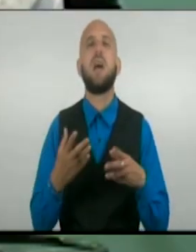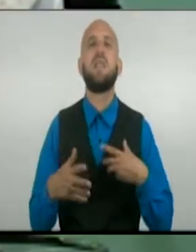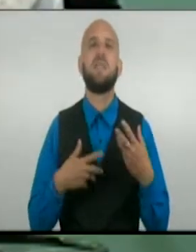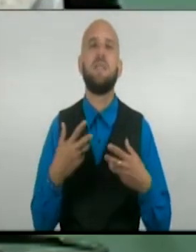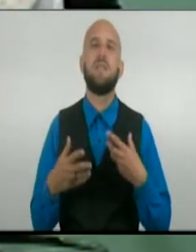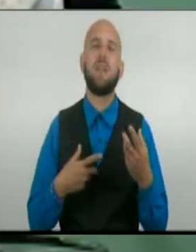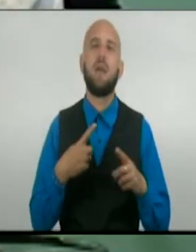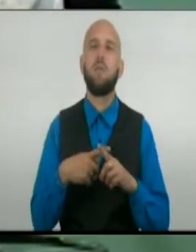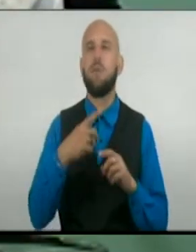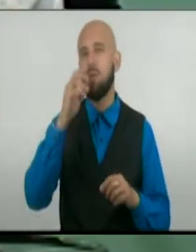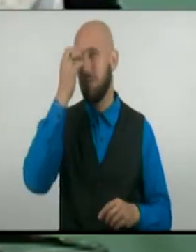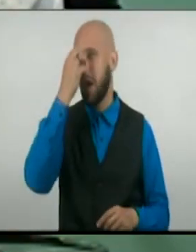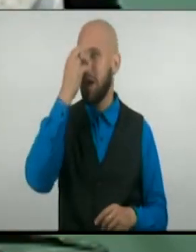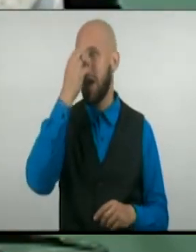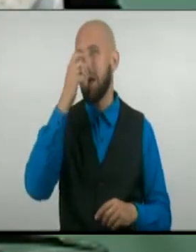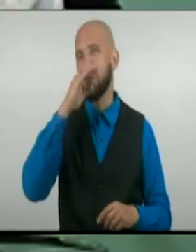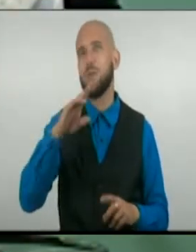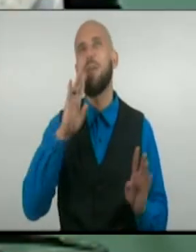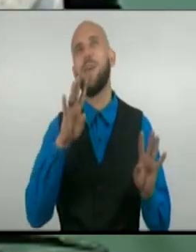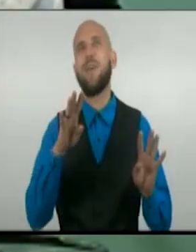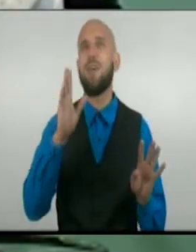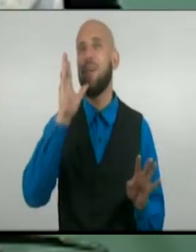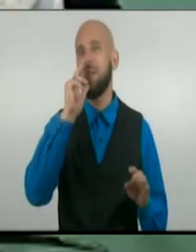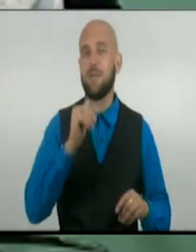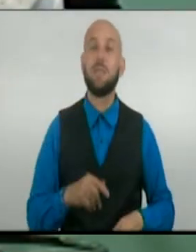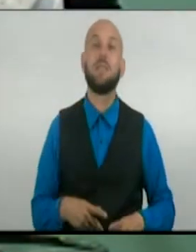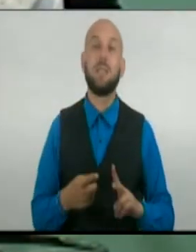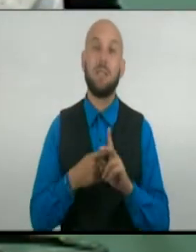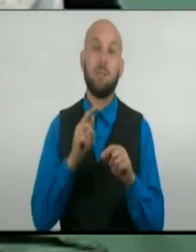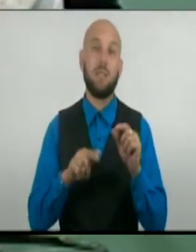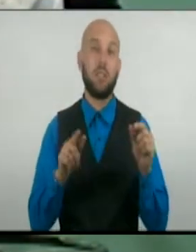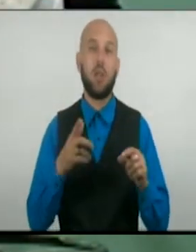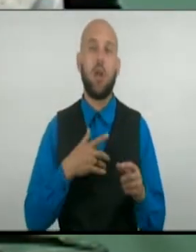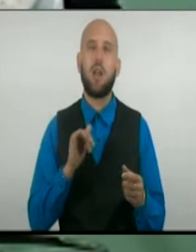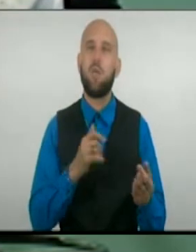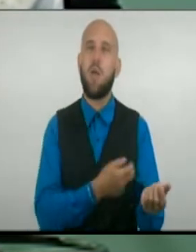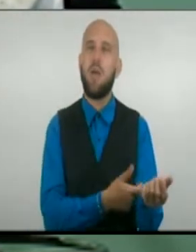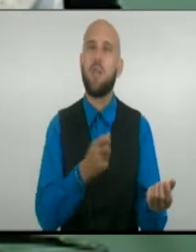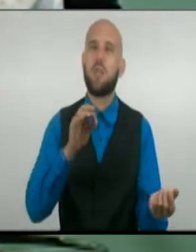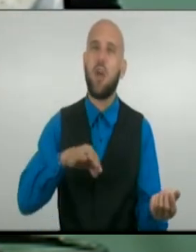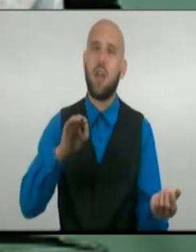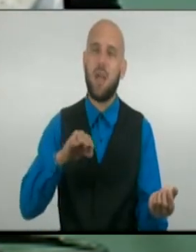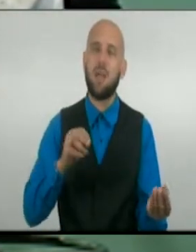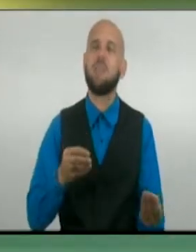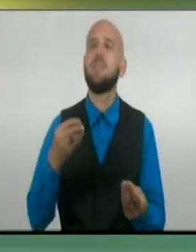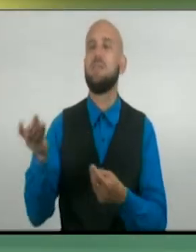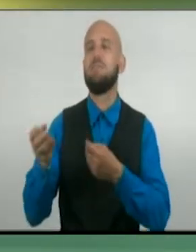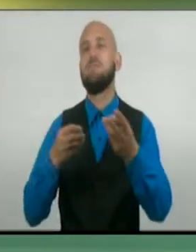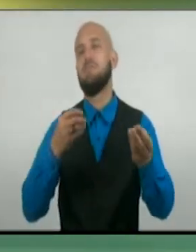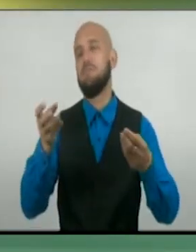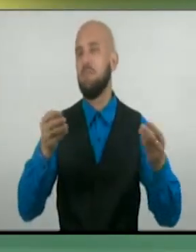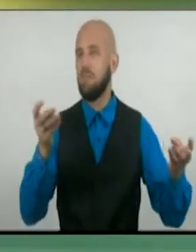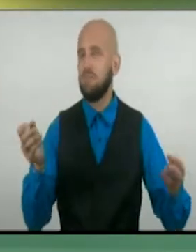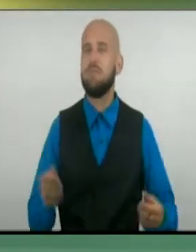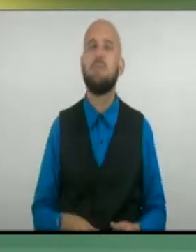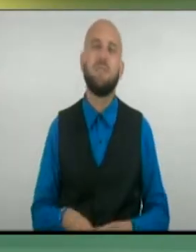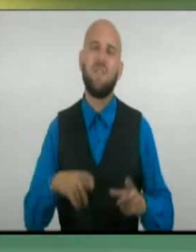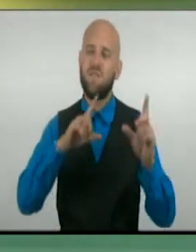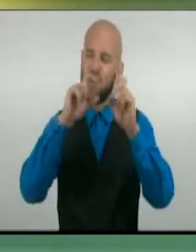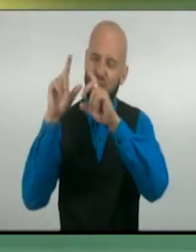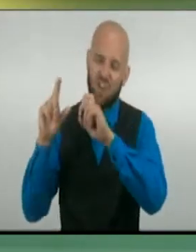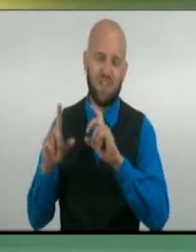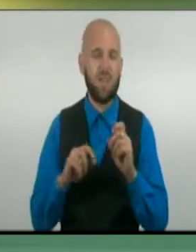ellos intercambian los donantes les entregan los presentes se fotografías y a ver nada